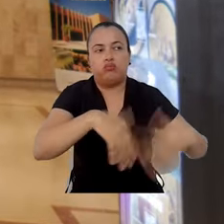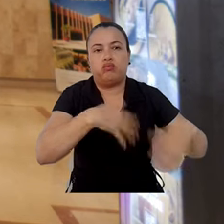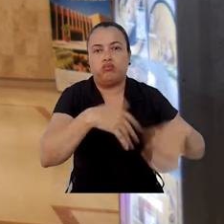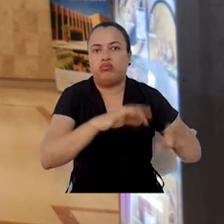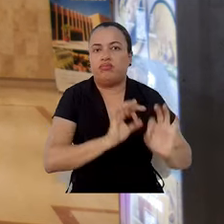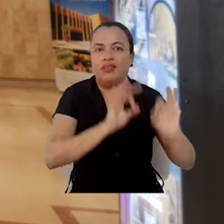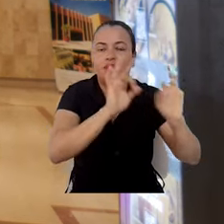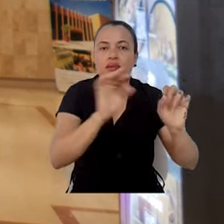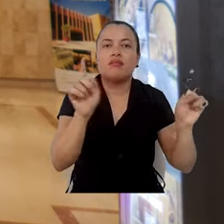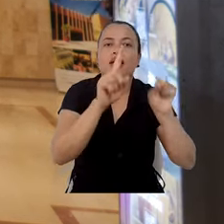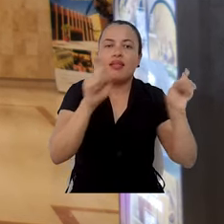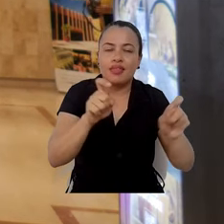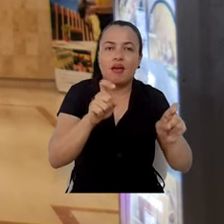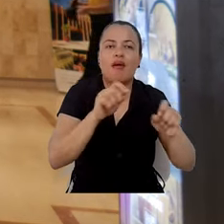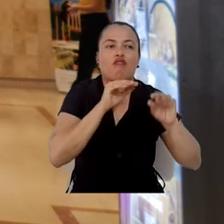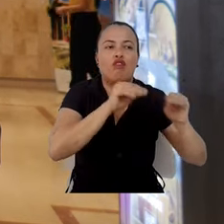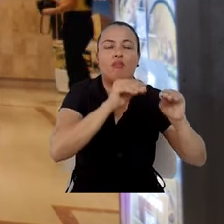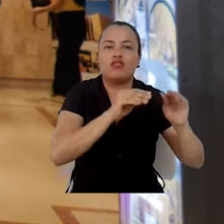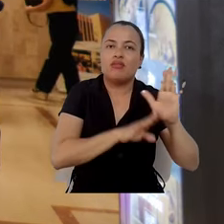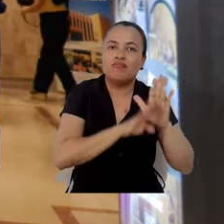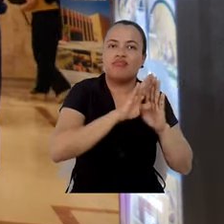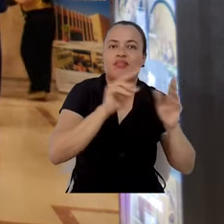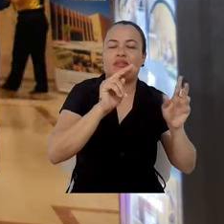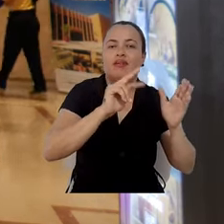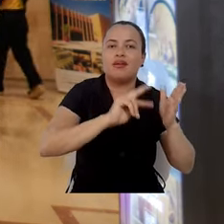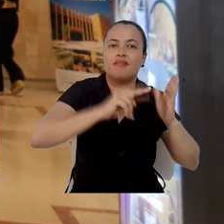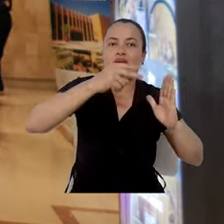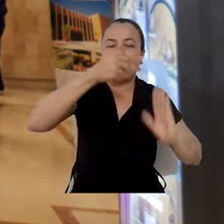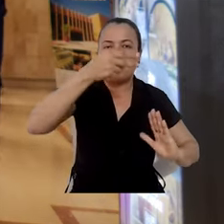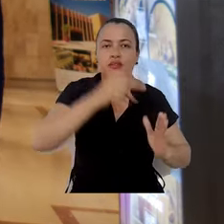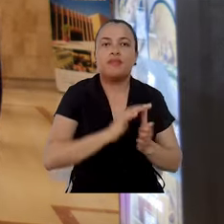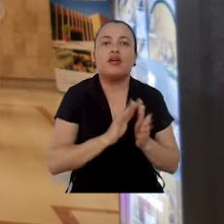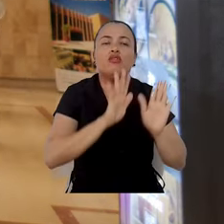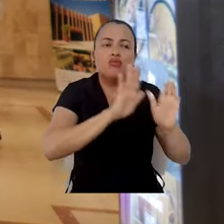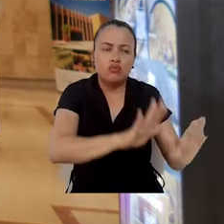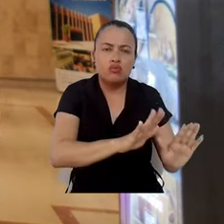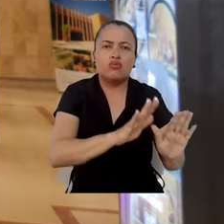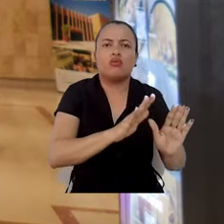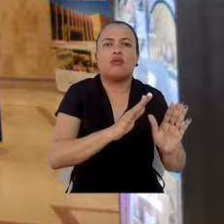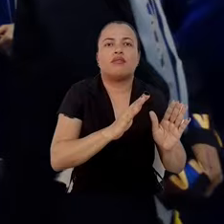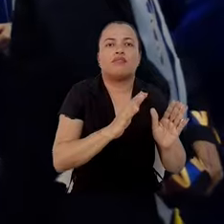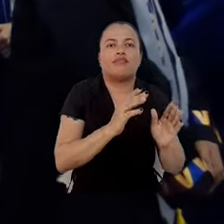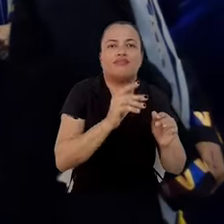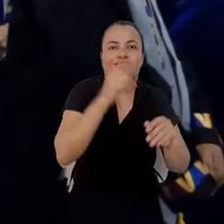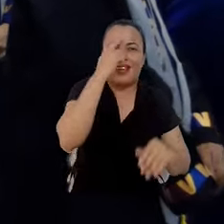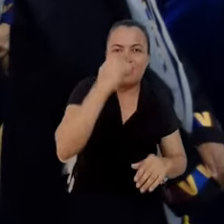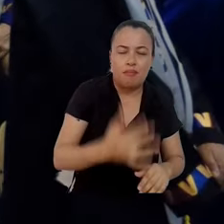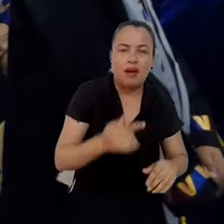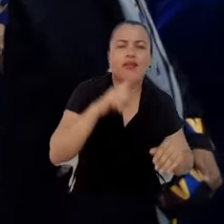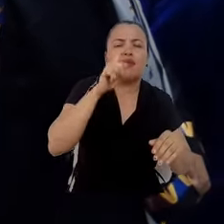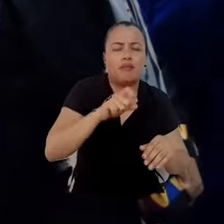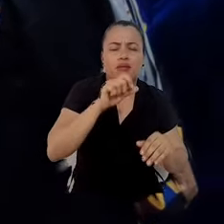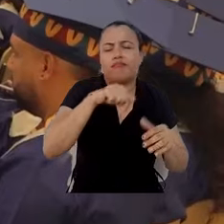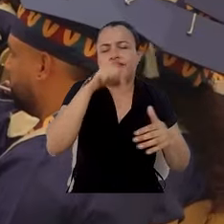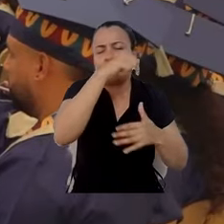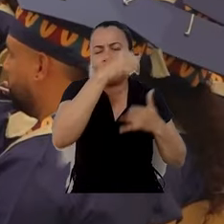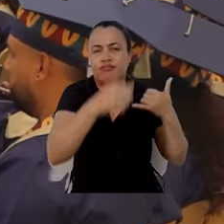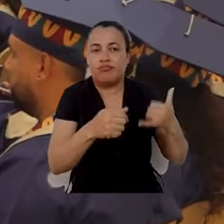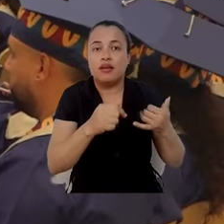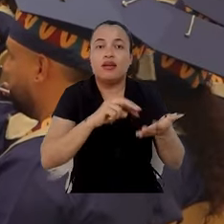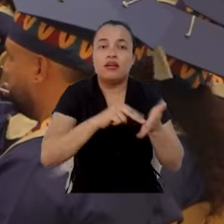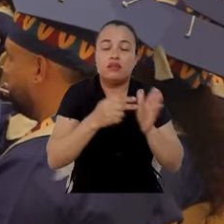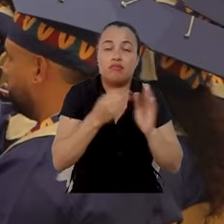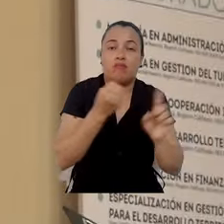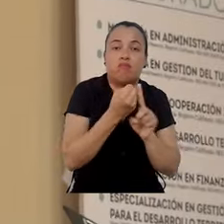frente a la oferta de formación avanzada a la comunidad no solamente de Santa Marta es una oferta que está generando gran